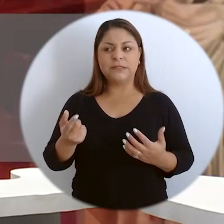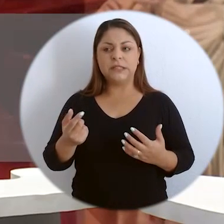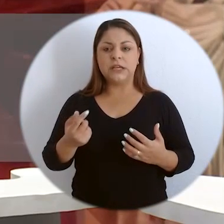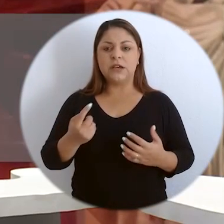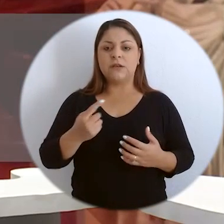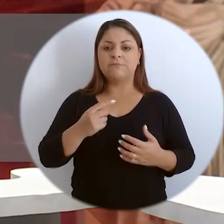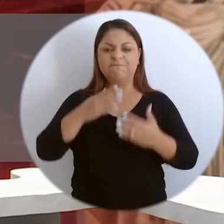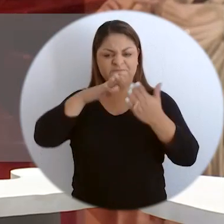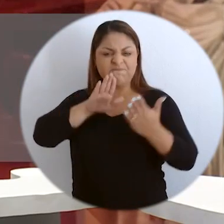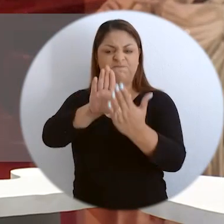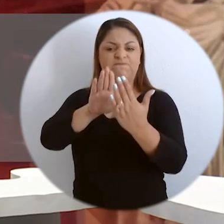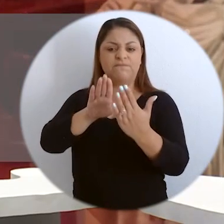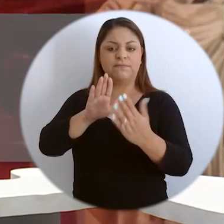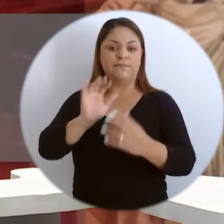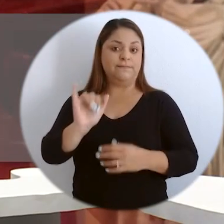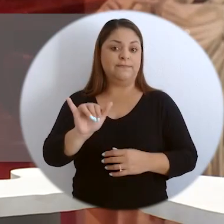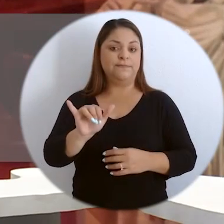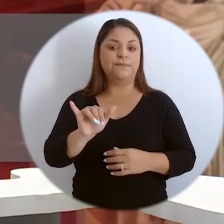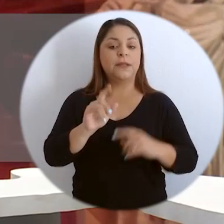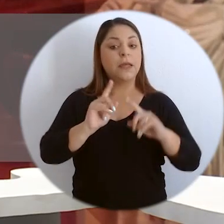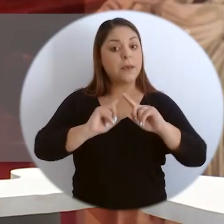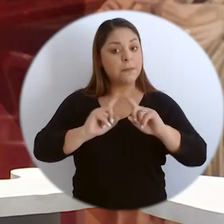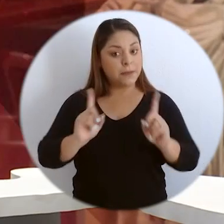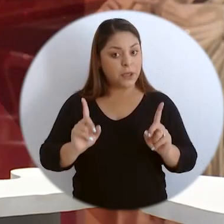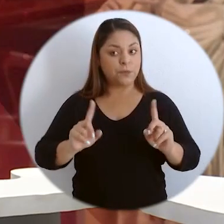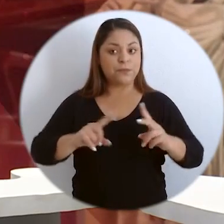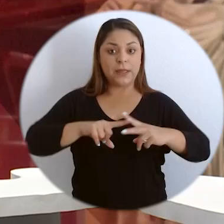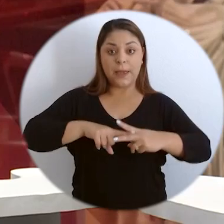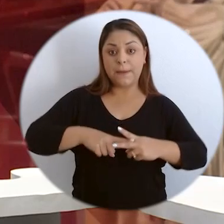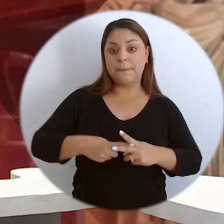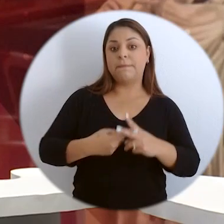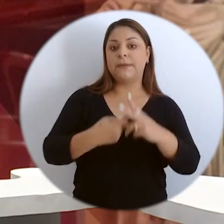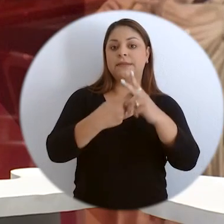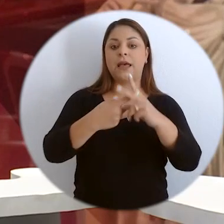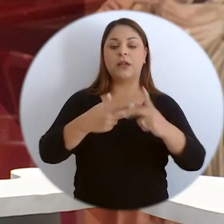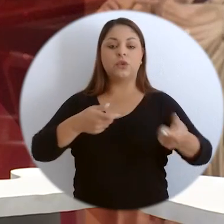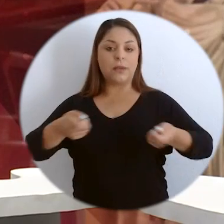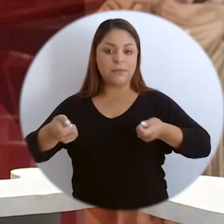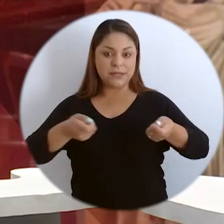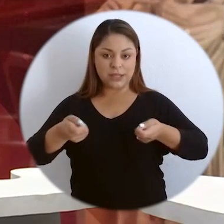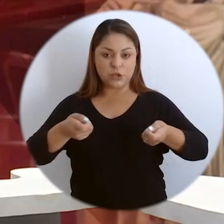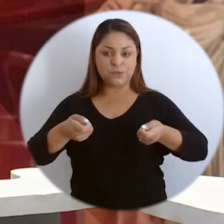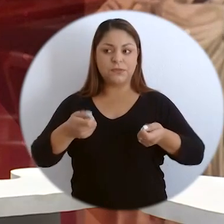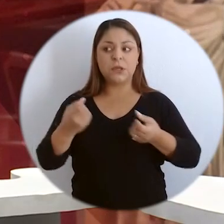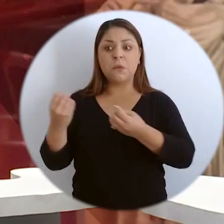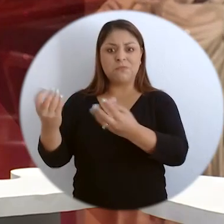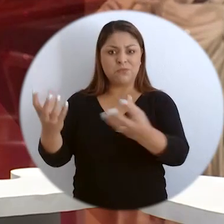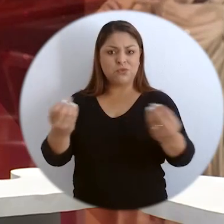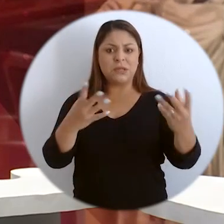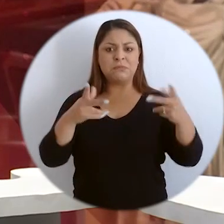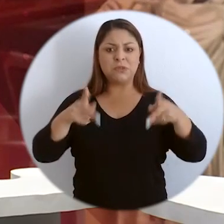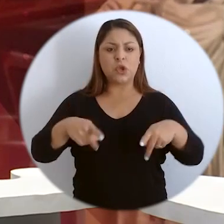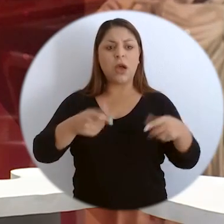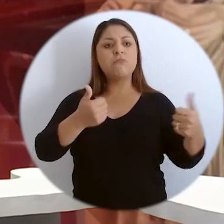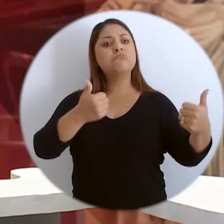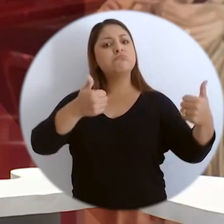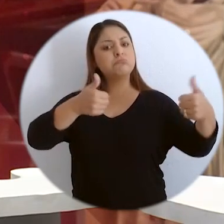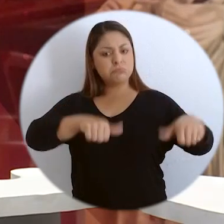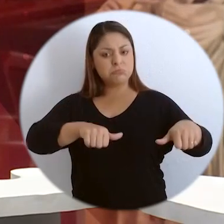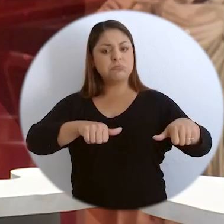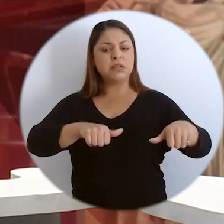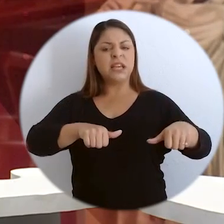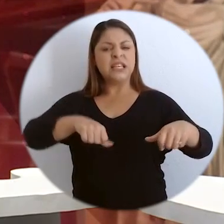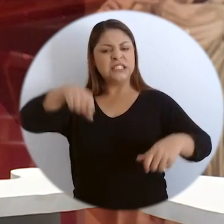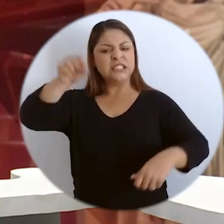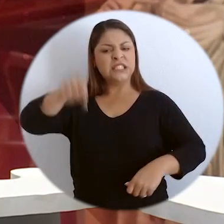relacionados con la popularidad del gobierno, incluso se considera como